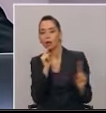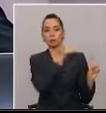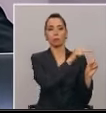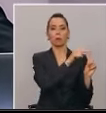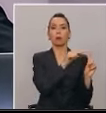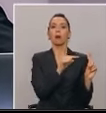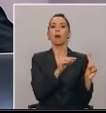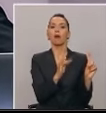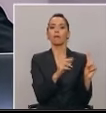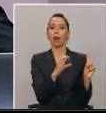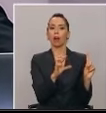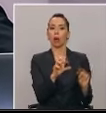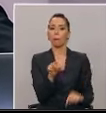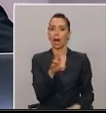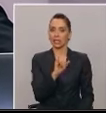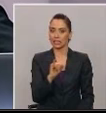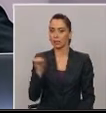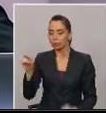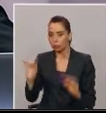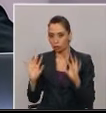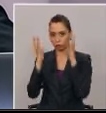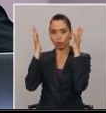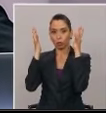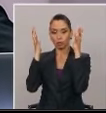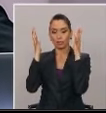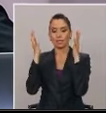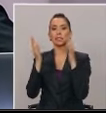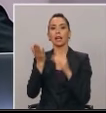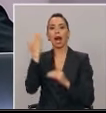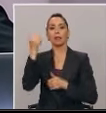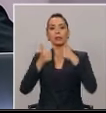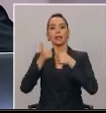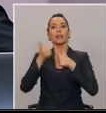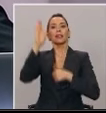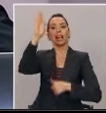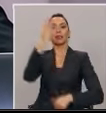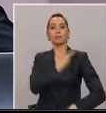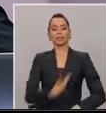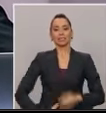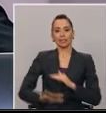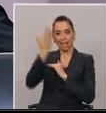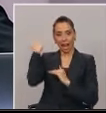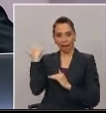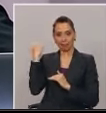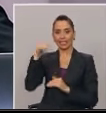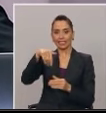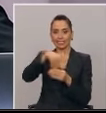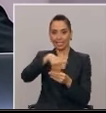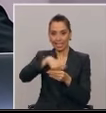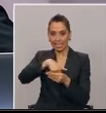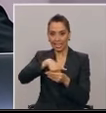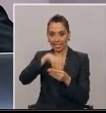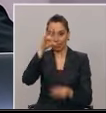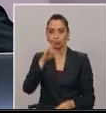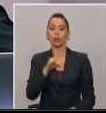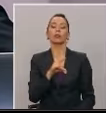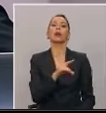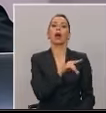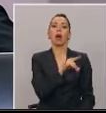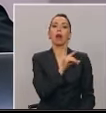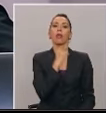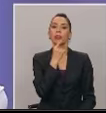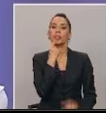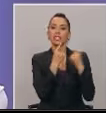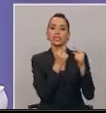Parisi. Para muchos de ustedes fue la sorpresa de la presidencial anterior y hay quienes consideran que en esta elección Franco Parisi es el nuevo Marco